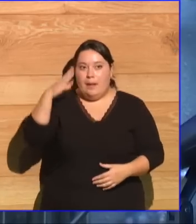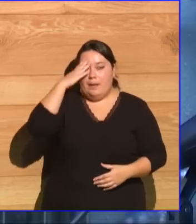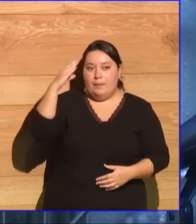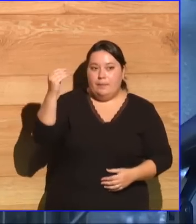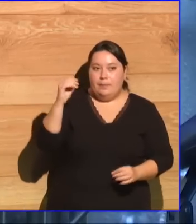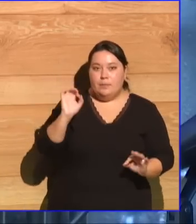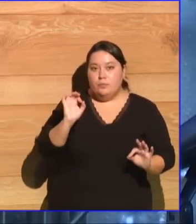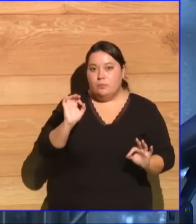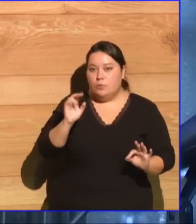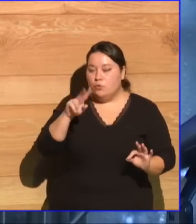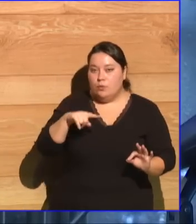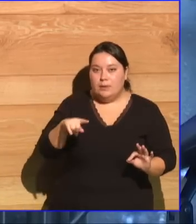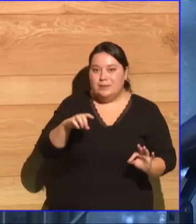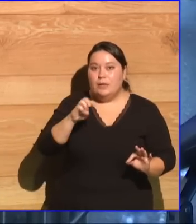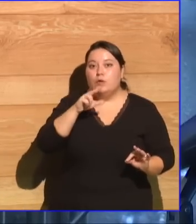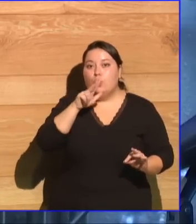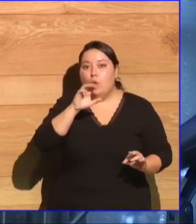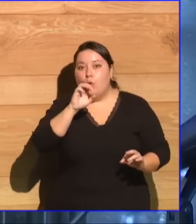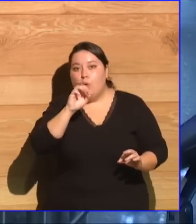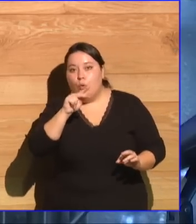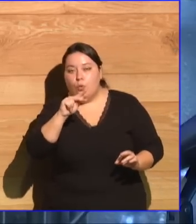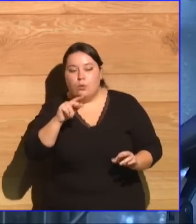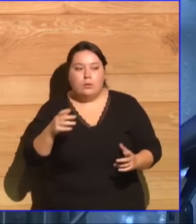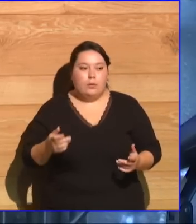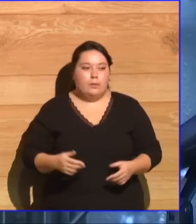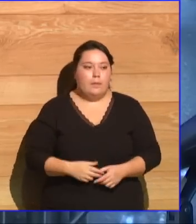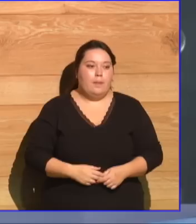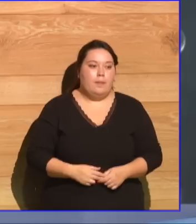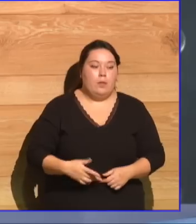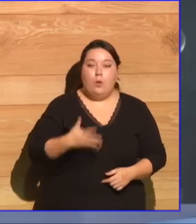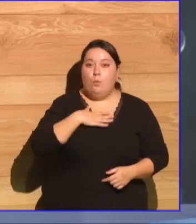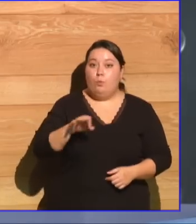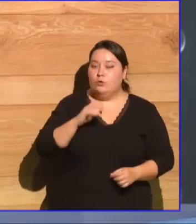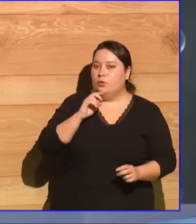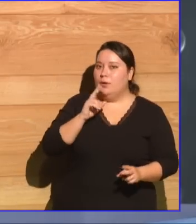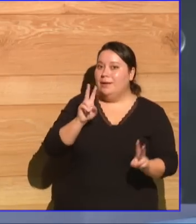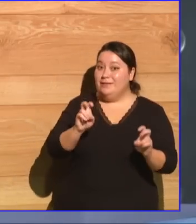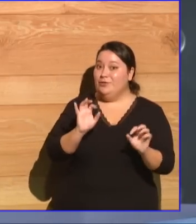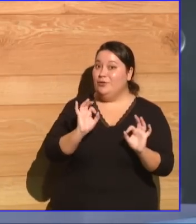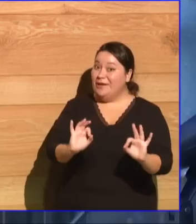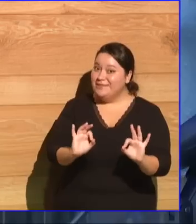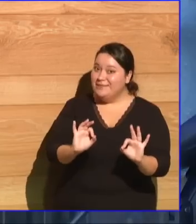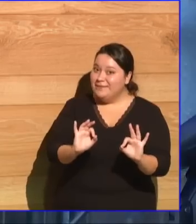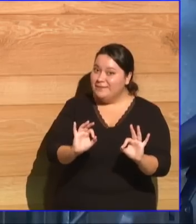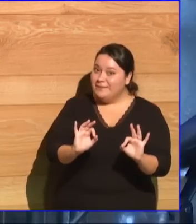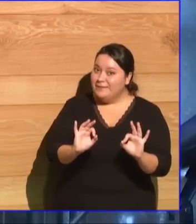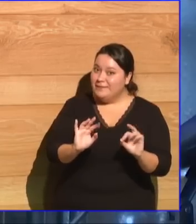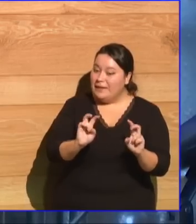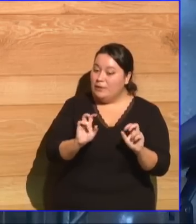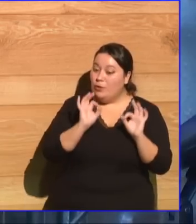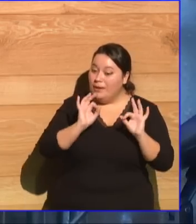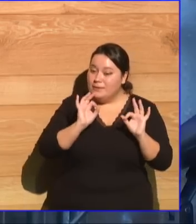que va sobre Hook, sobre ese Y a lo mejor por eso el título. sobre ese personaje